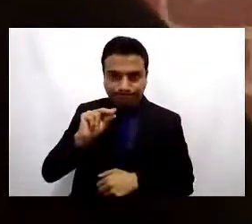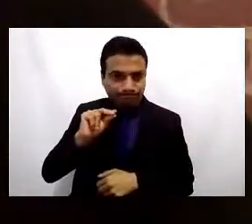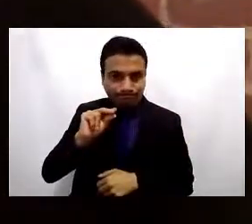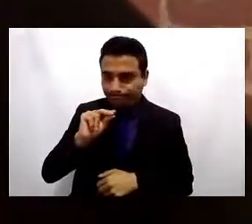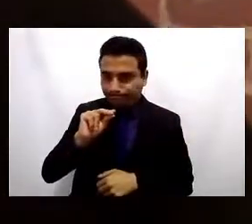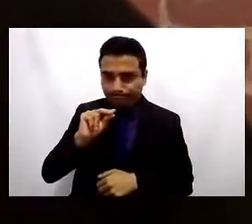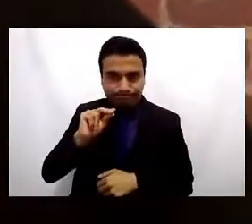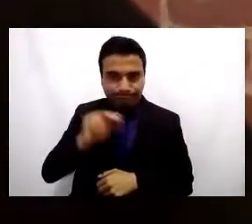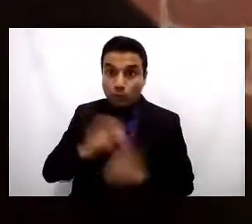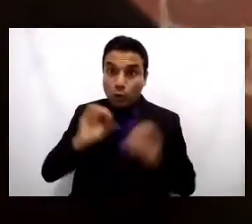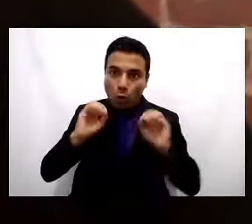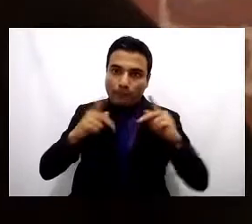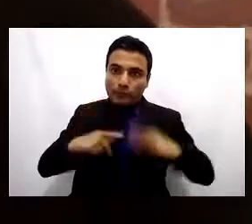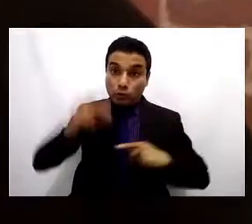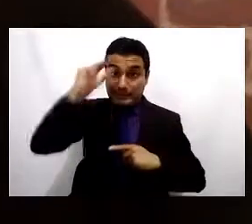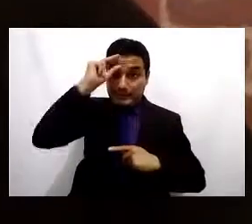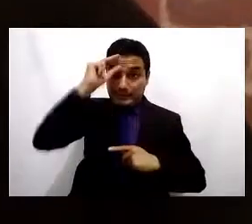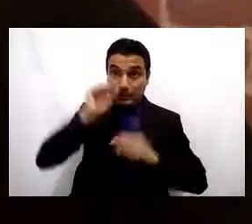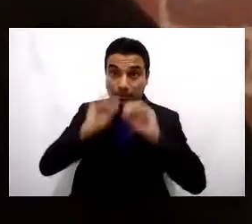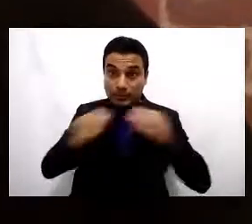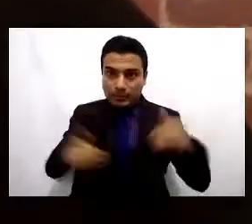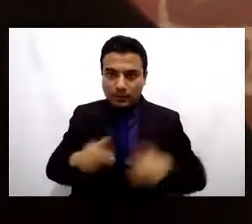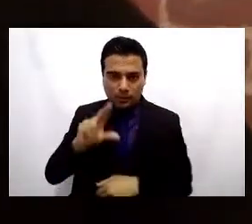ilustrado? Cada vez